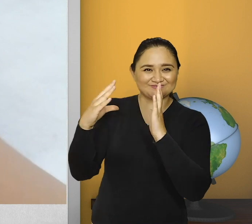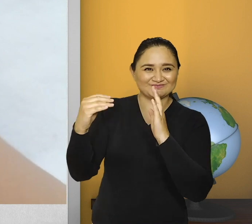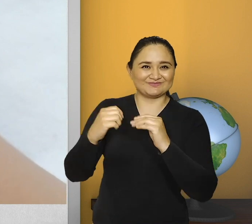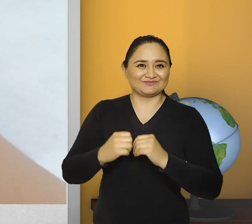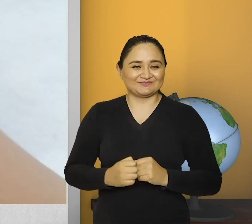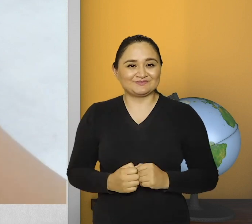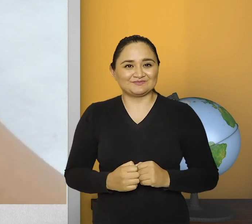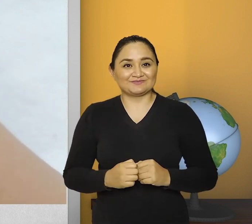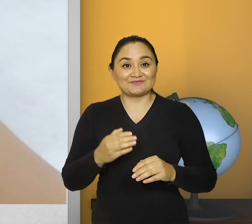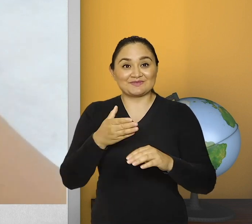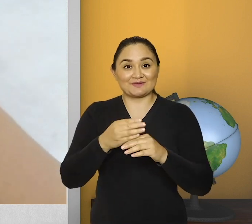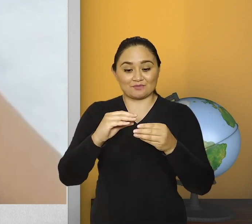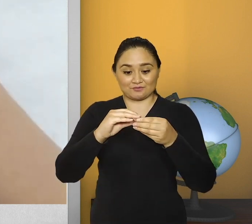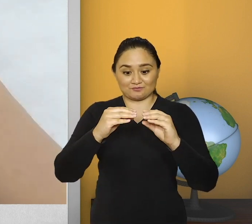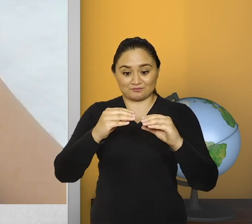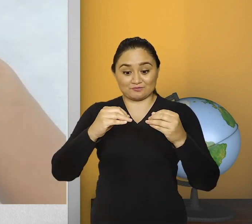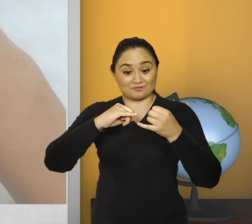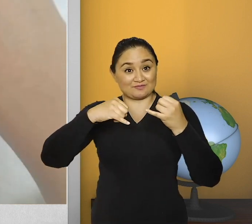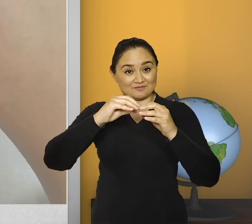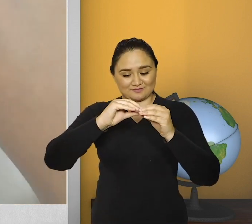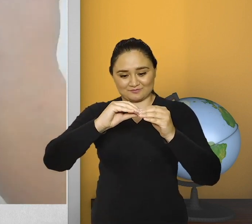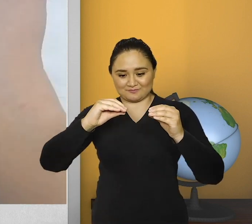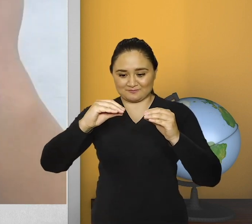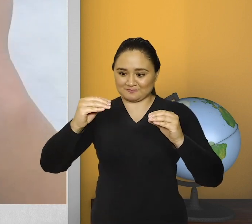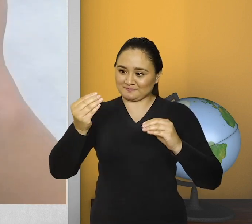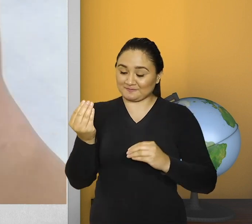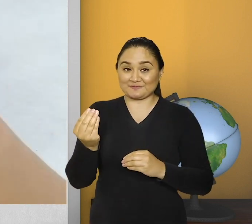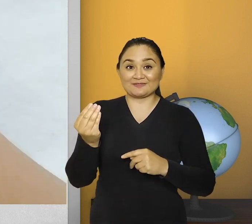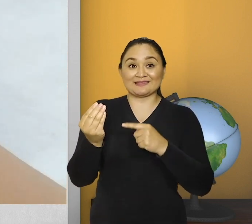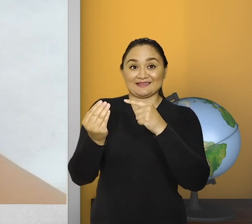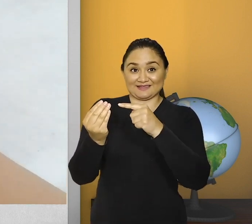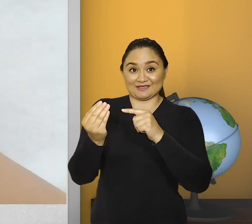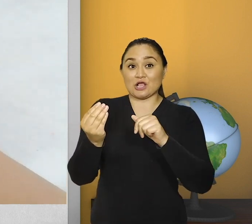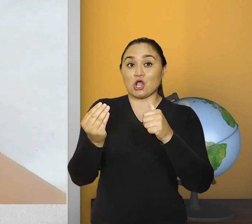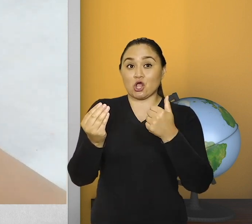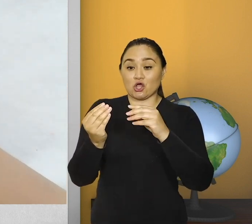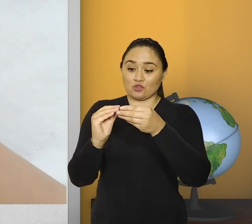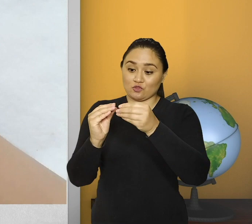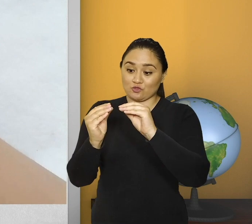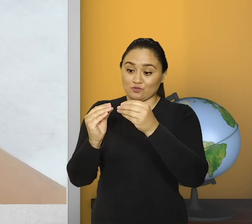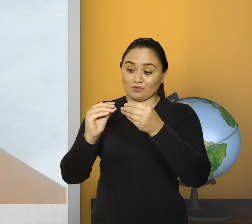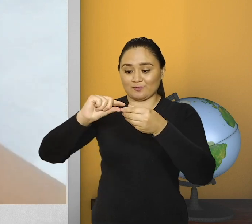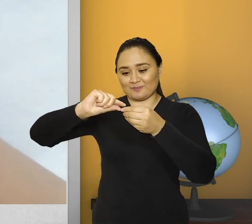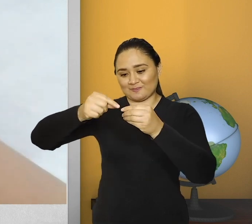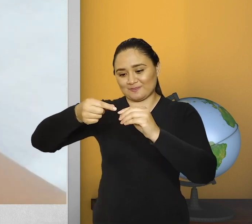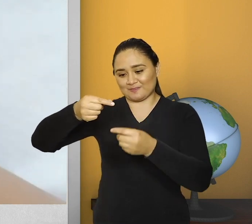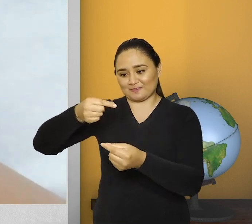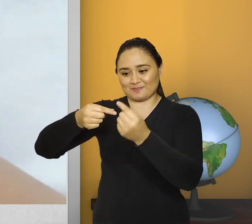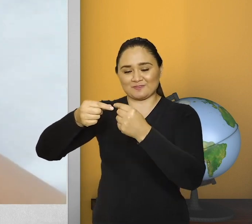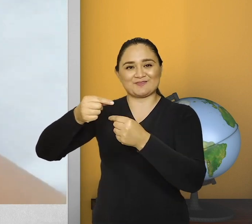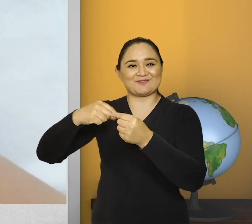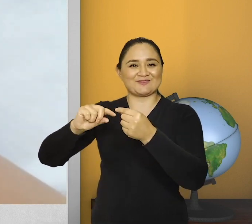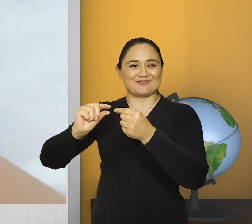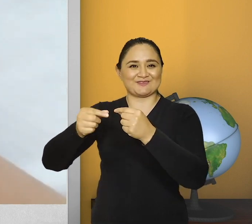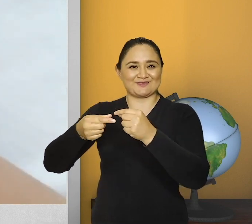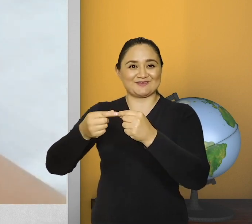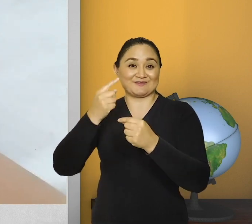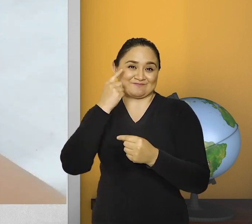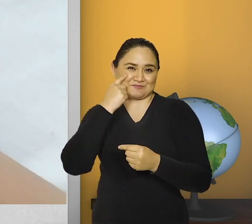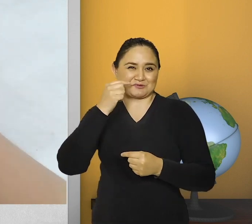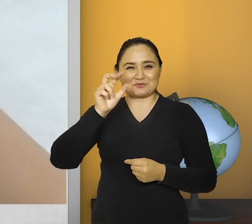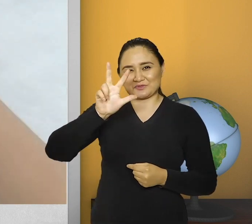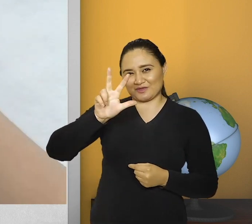Vamos a quitar el alambre del frasco y a los alambres sueltos los vamos a enrollar